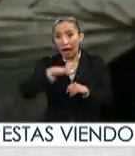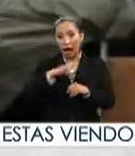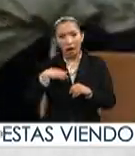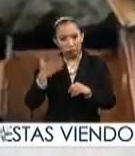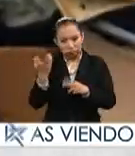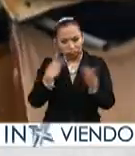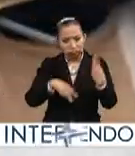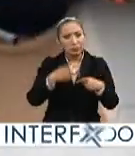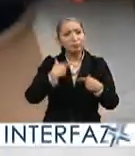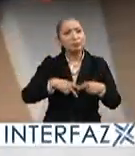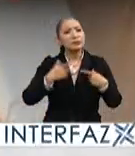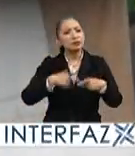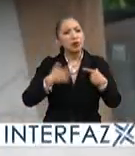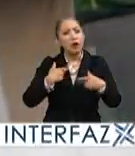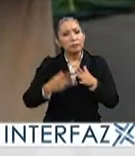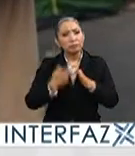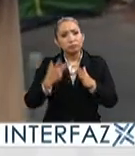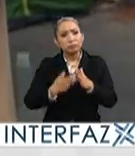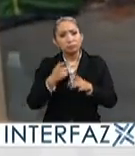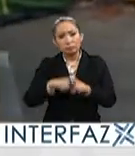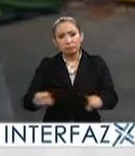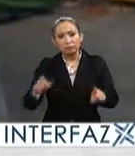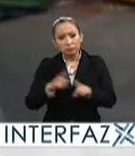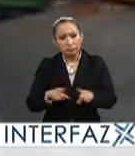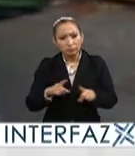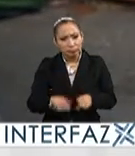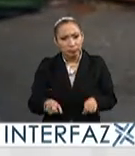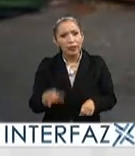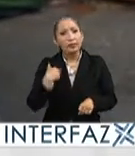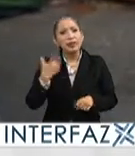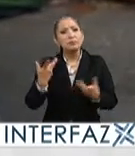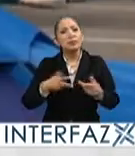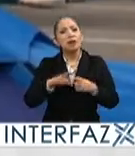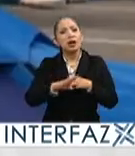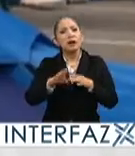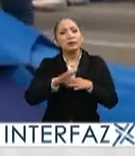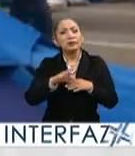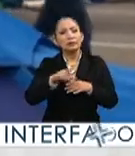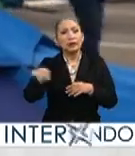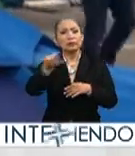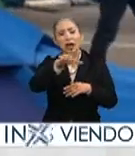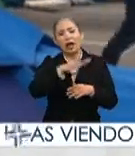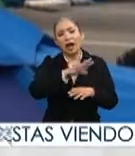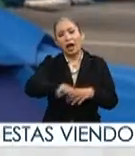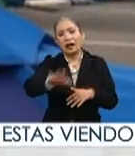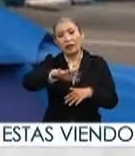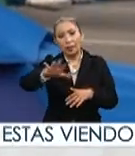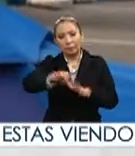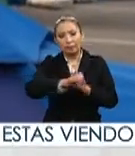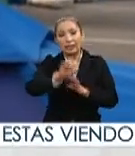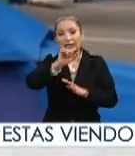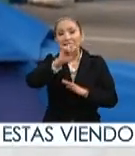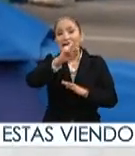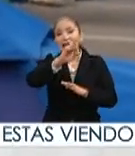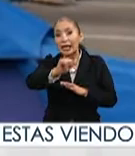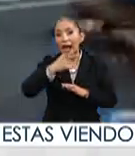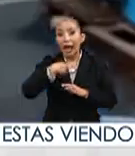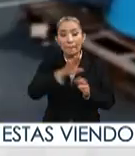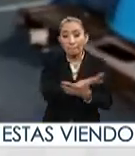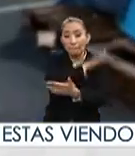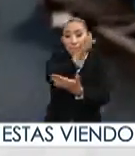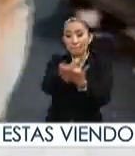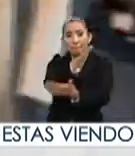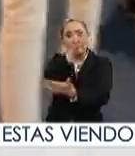reciben sistemáticamente una serie de migraciones de distintas partes. Desde Siria van